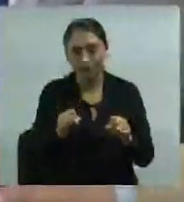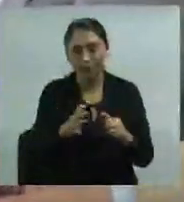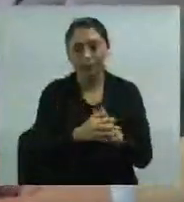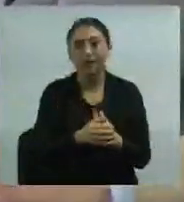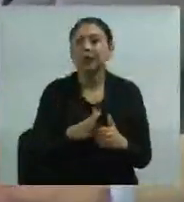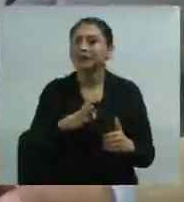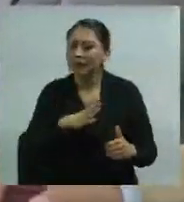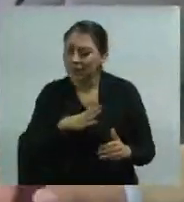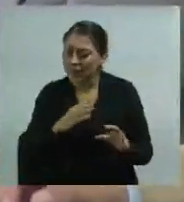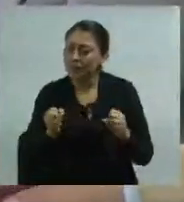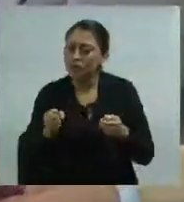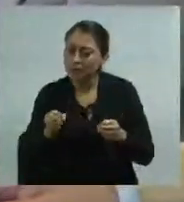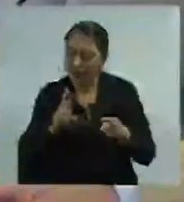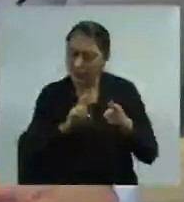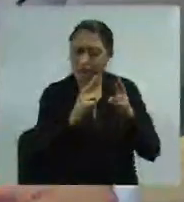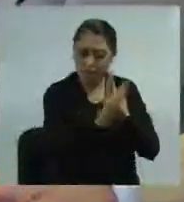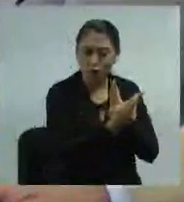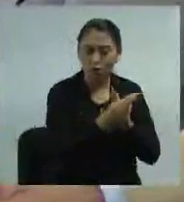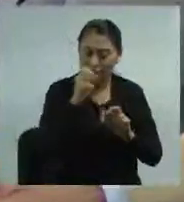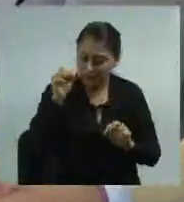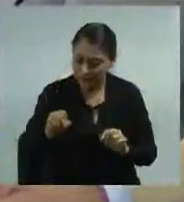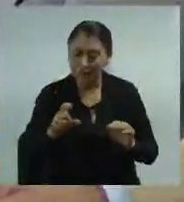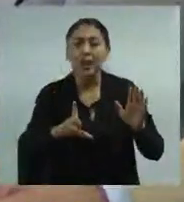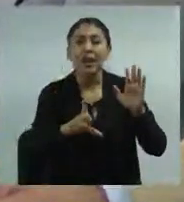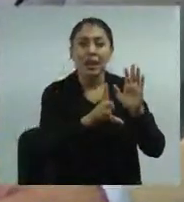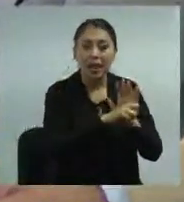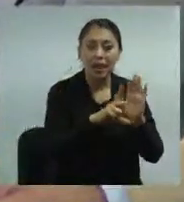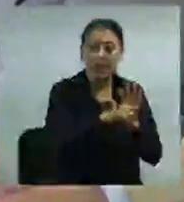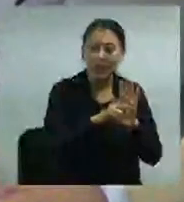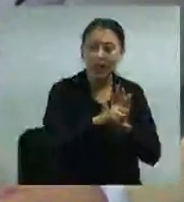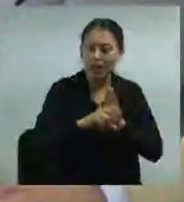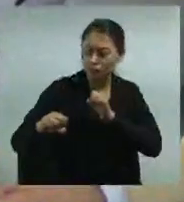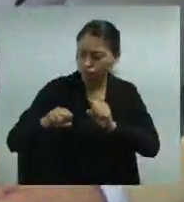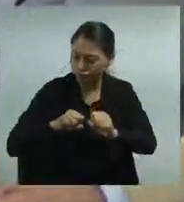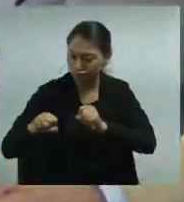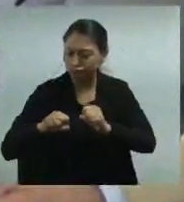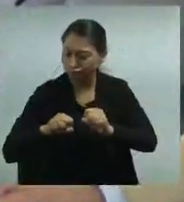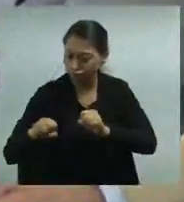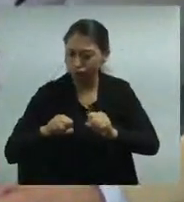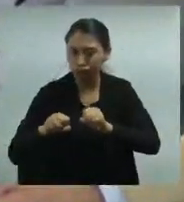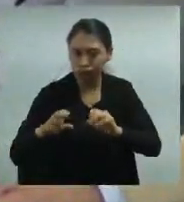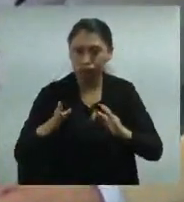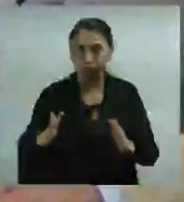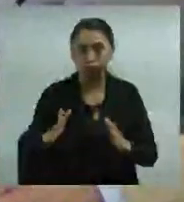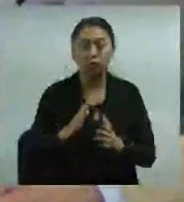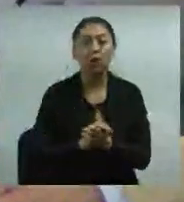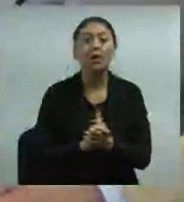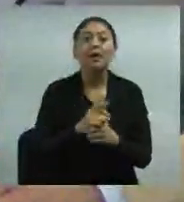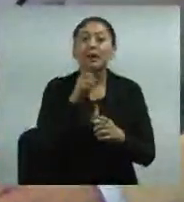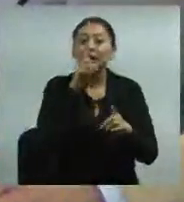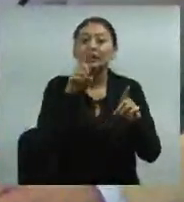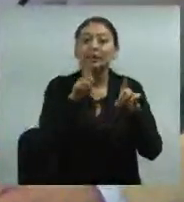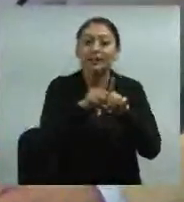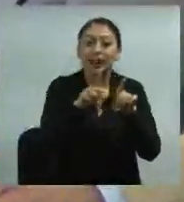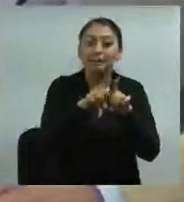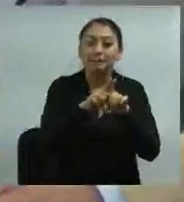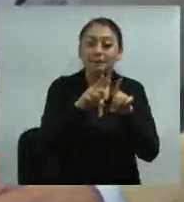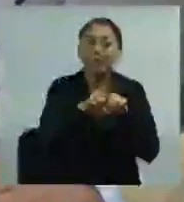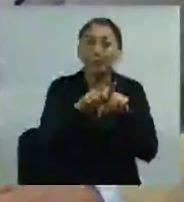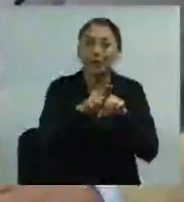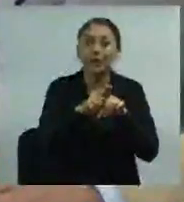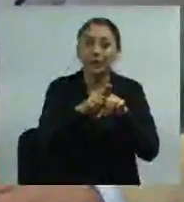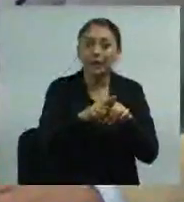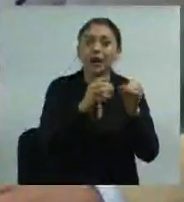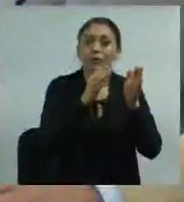que hay que hacer reformas. La ley por naturaleza debe ser dinámica y altamente cambiante y acomodarla a las necesidades mismas